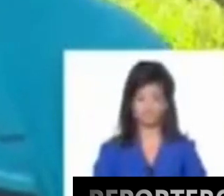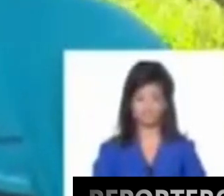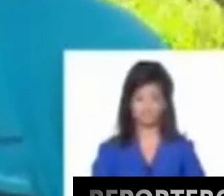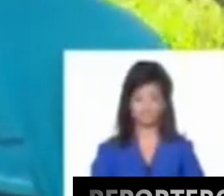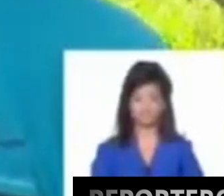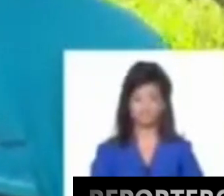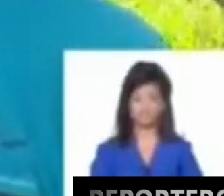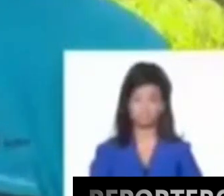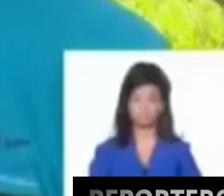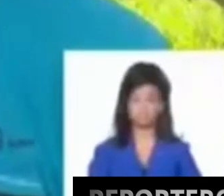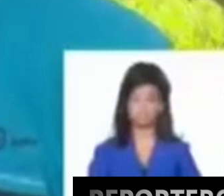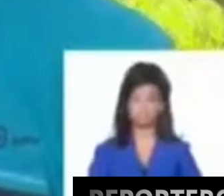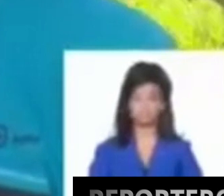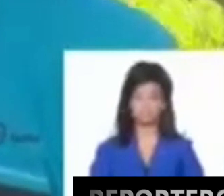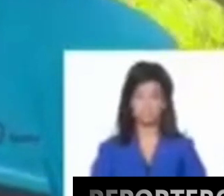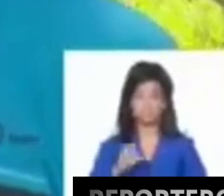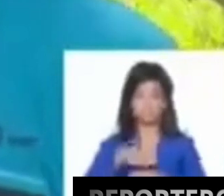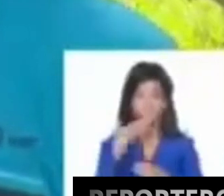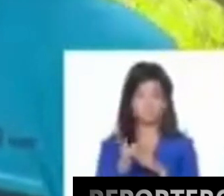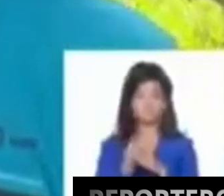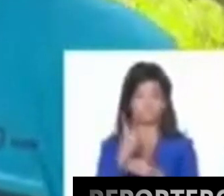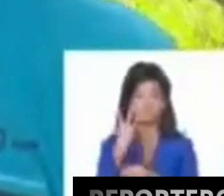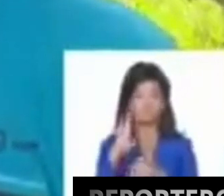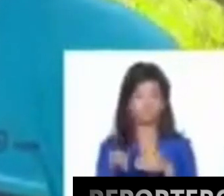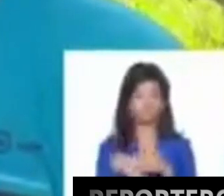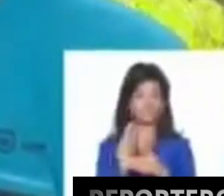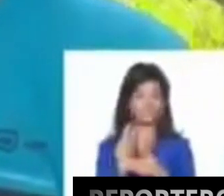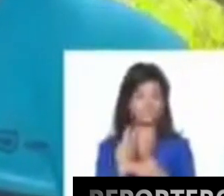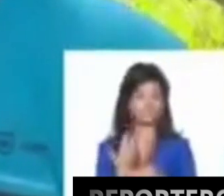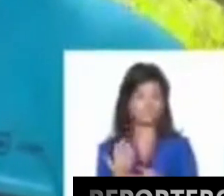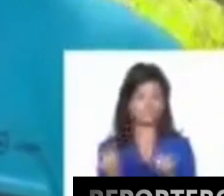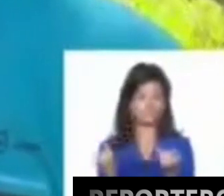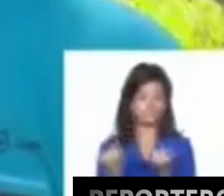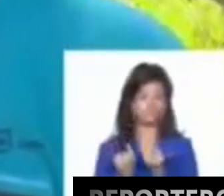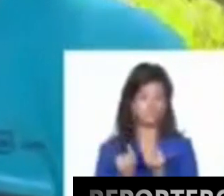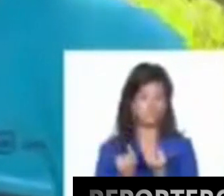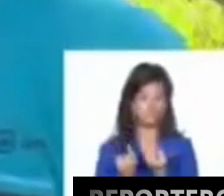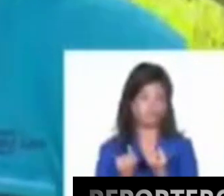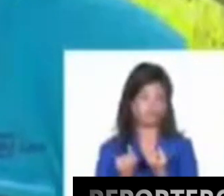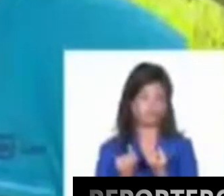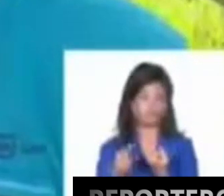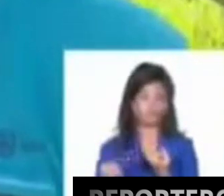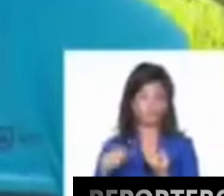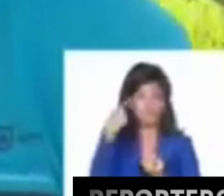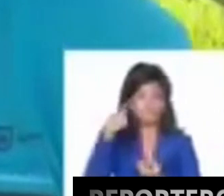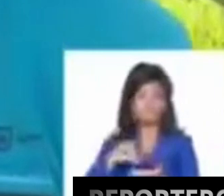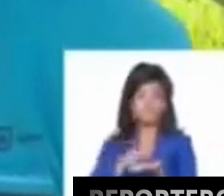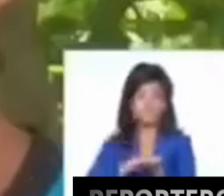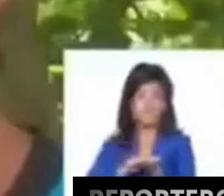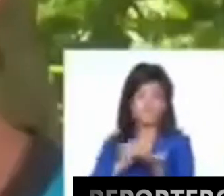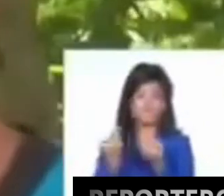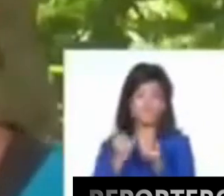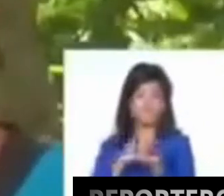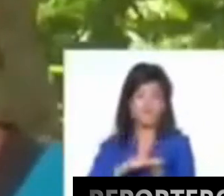cabo de los 3 o 4 días. 4 días, que hay un mes y días, que no ni hablo, ni sé de él, no tengo conocimiento de él, no sé nada de